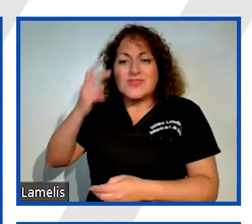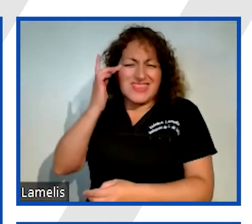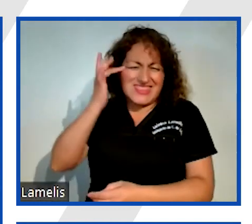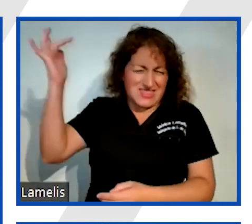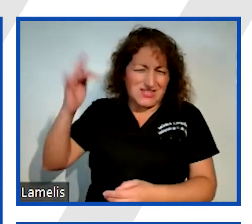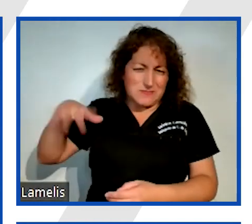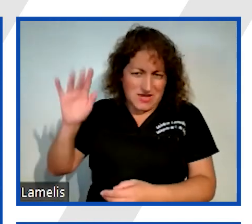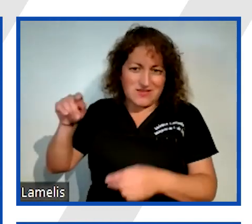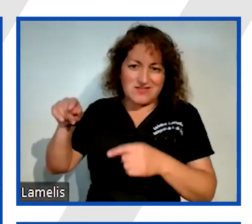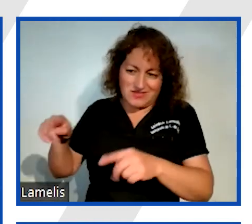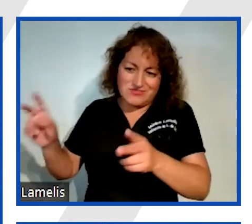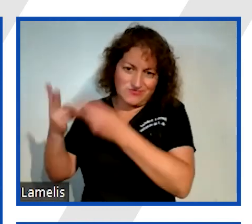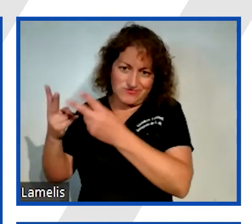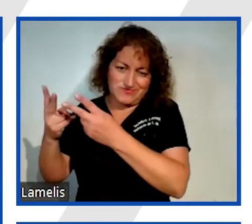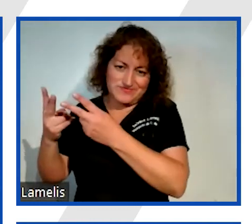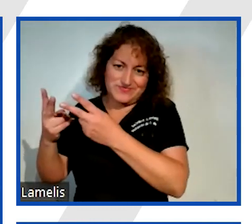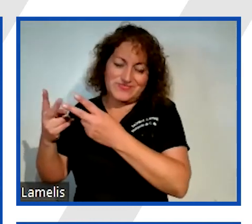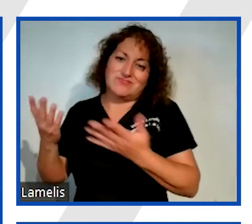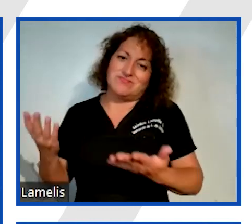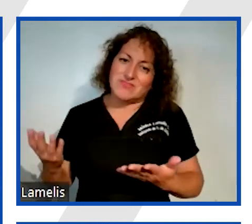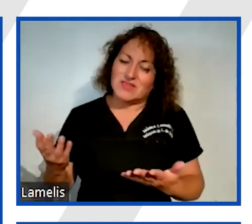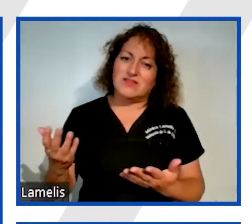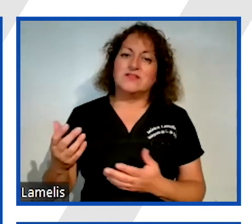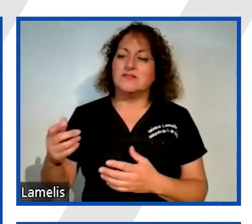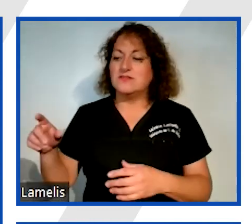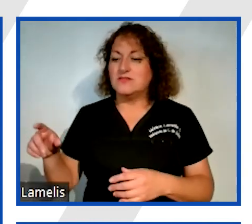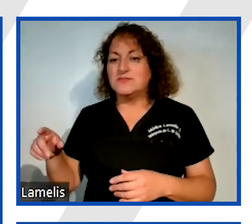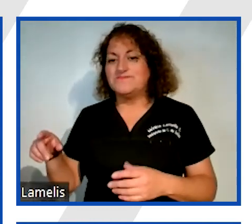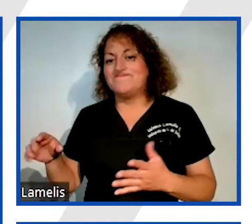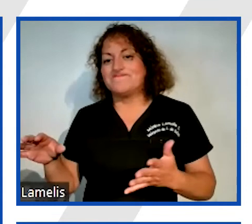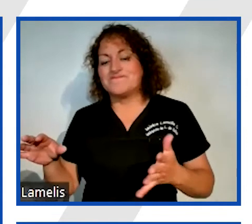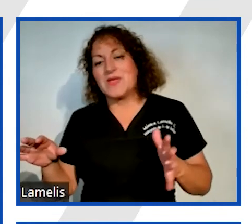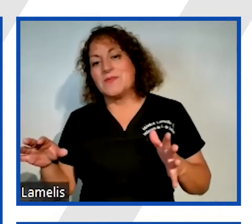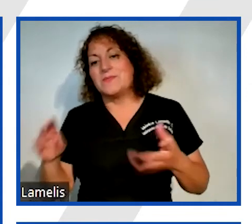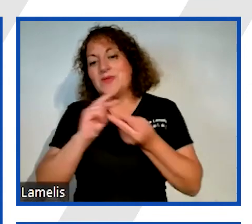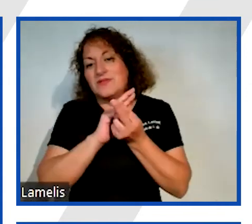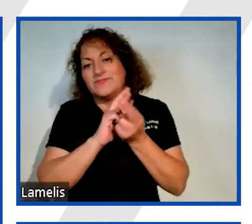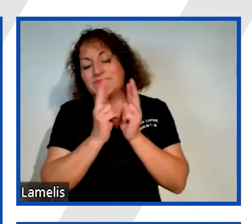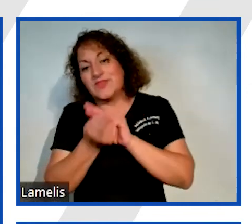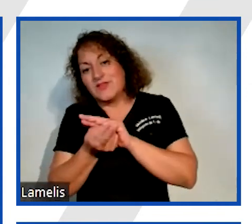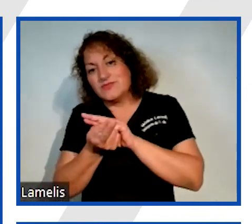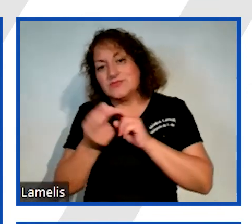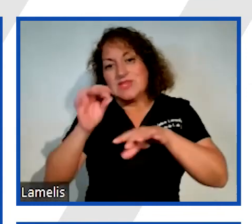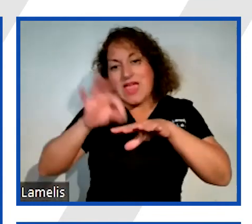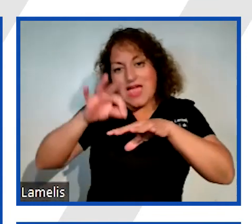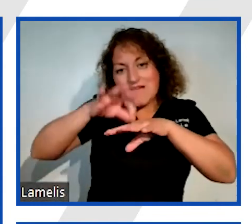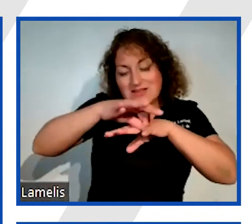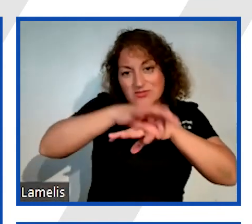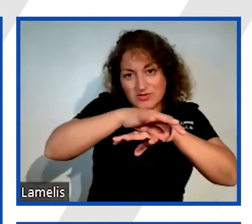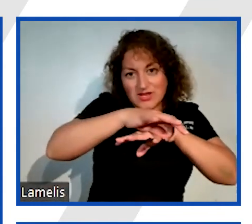como la idea verdad sí por eso evoluciona tan rápido el ser humano bueno pero venimos con la revolución agrícola verdad que parte porque pueden